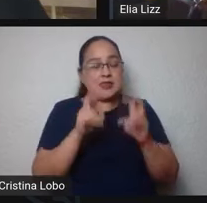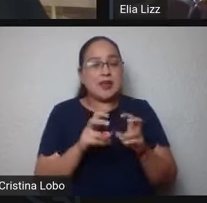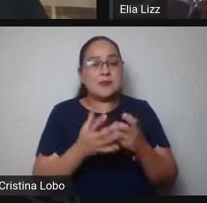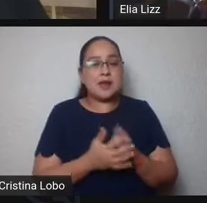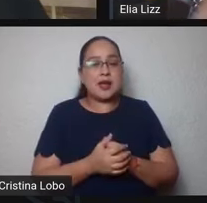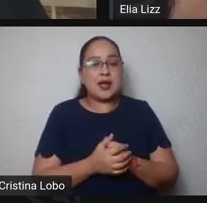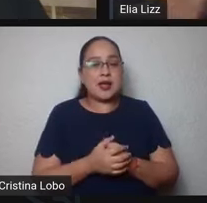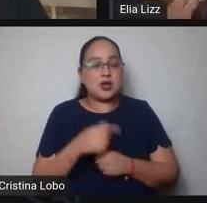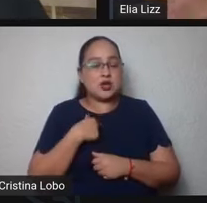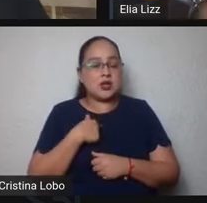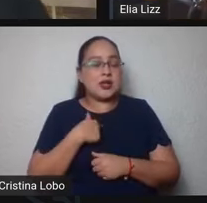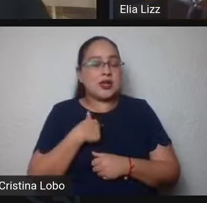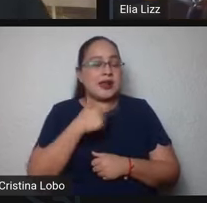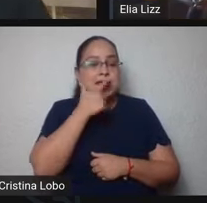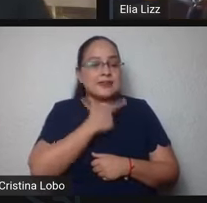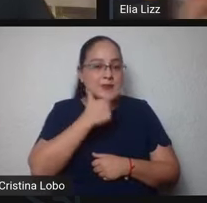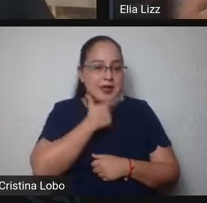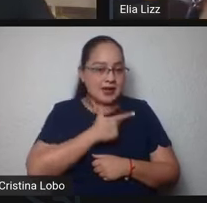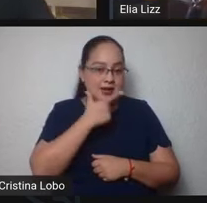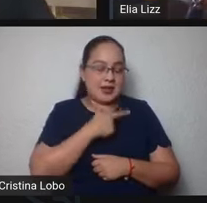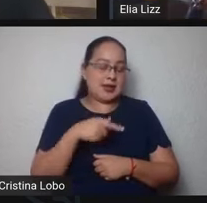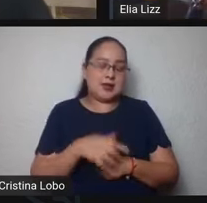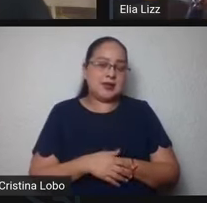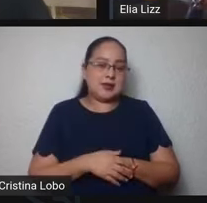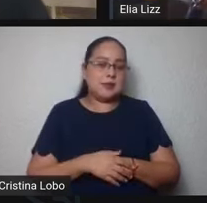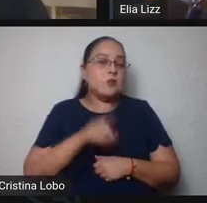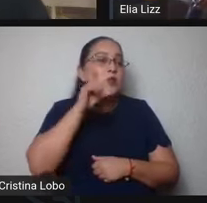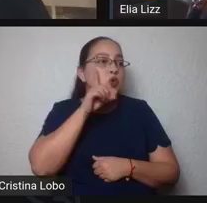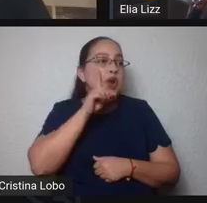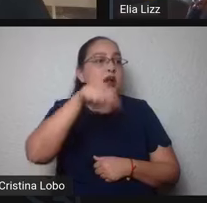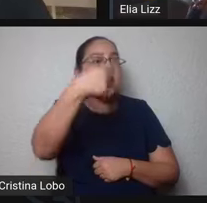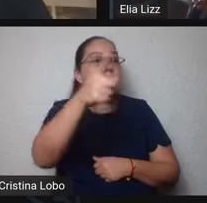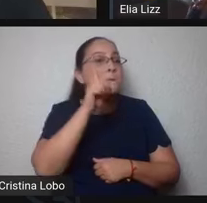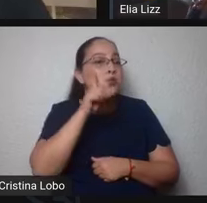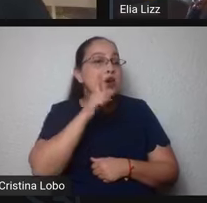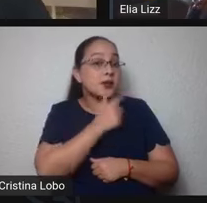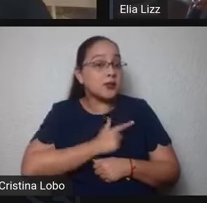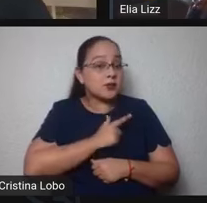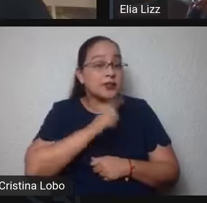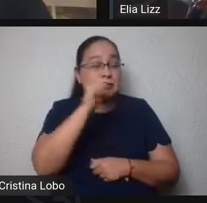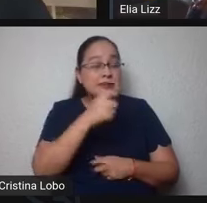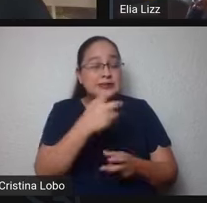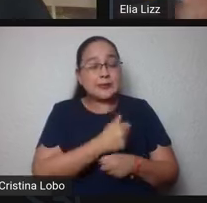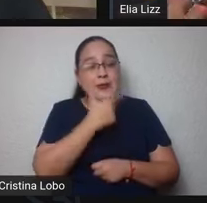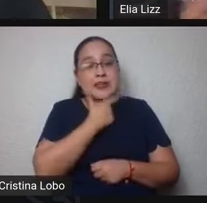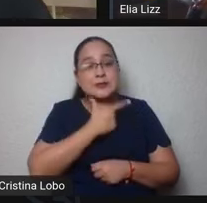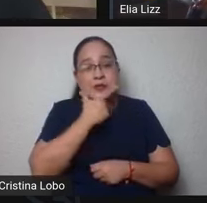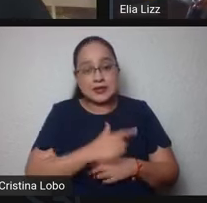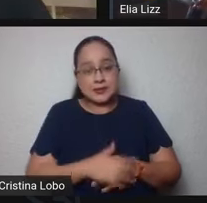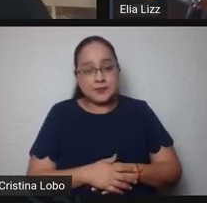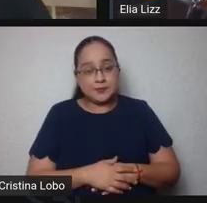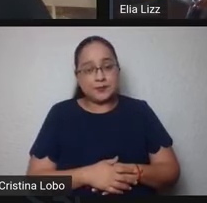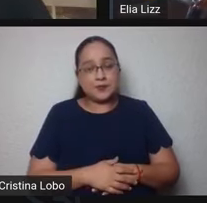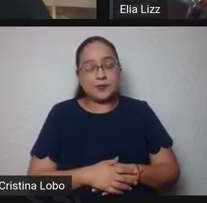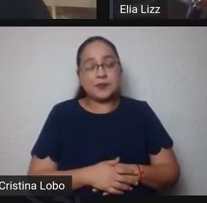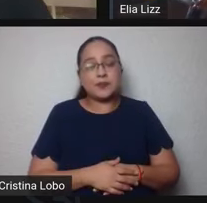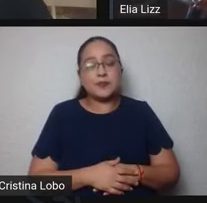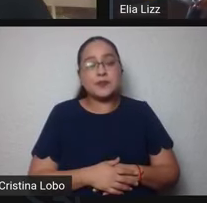ser lesbiana, porque es el término correcto, mujer, te gusta mujer, esta orientación sexual homosexual,